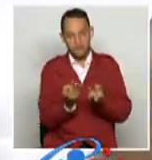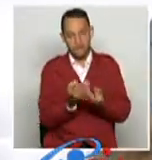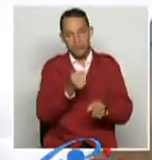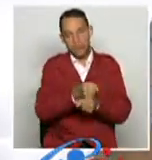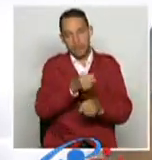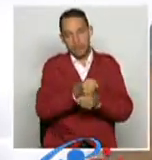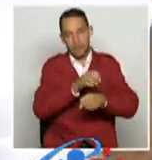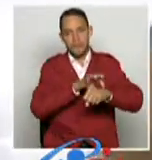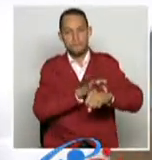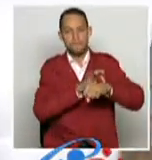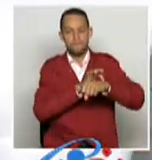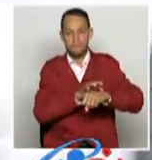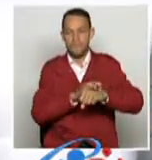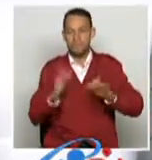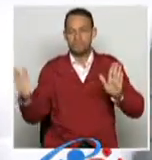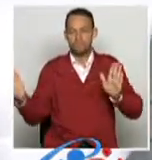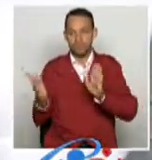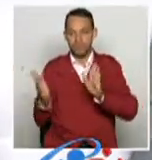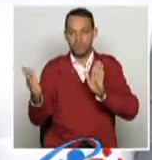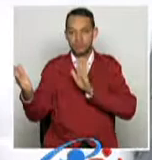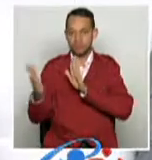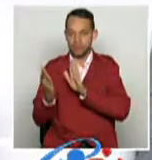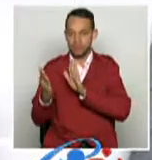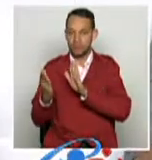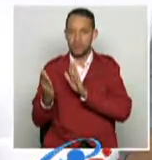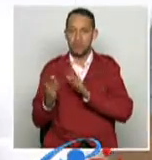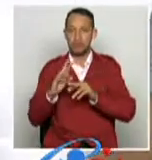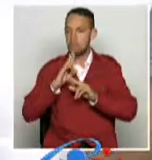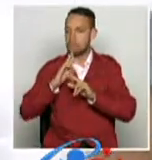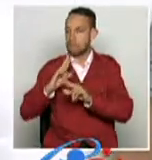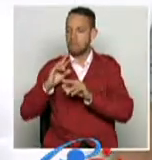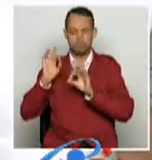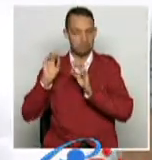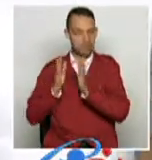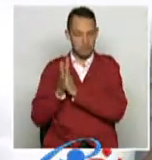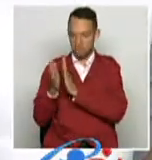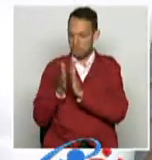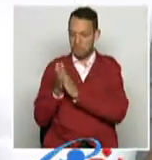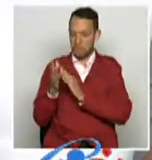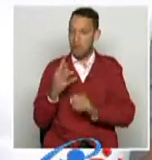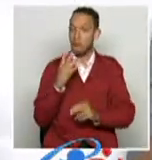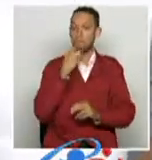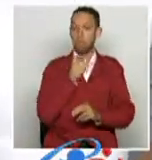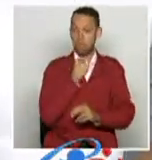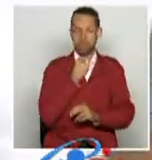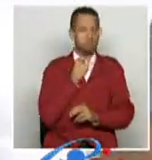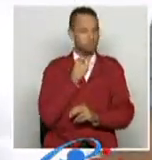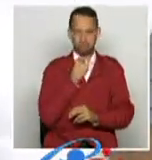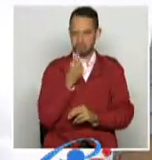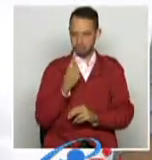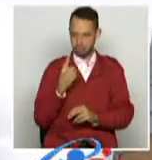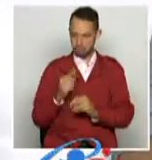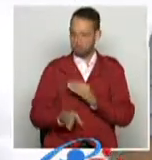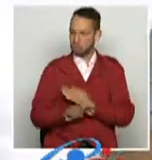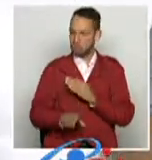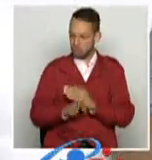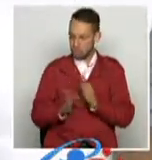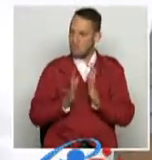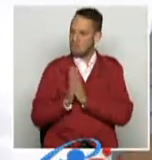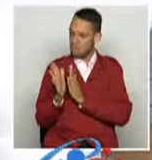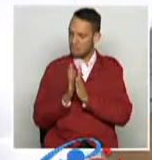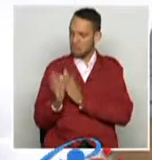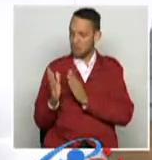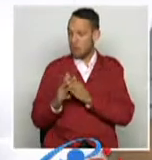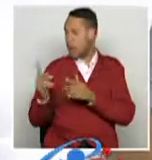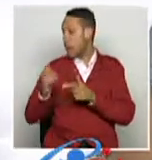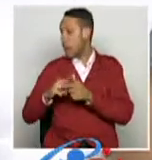y delante de ellos son especialistas o son doctores, y yo no tengo como ese temor o esa pena, porque